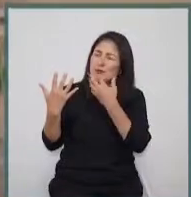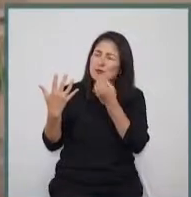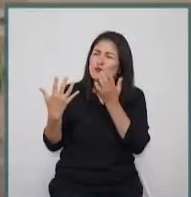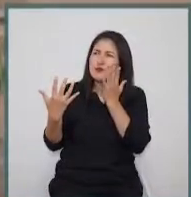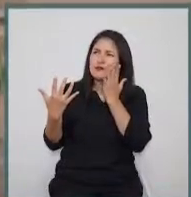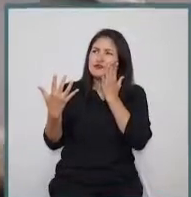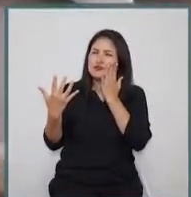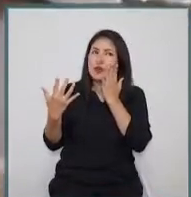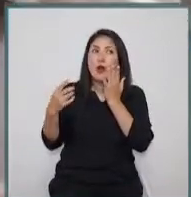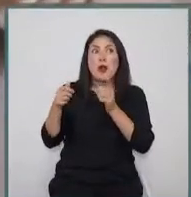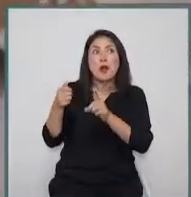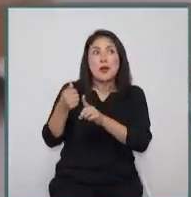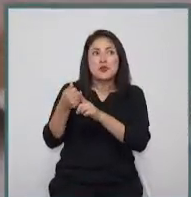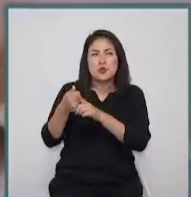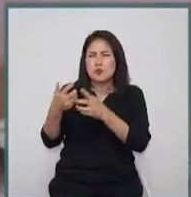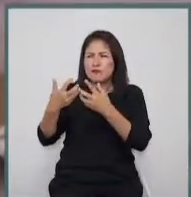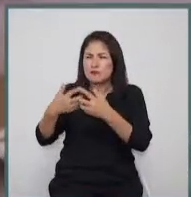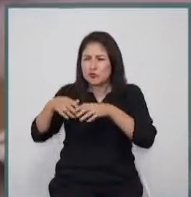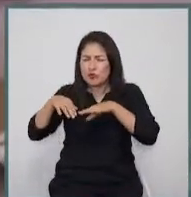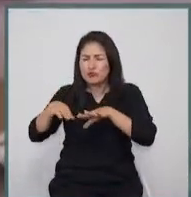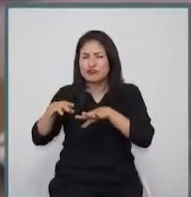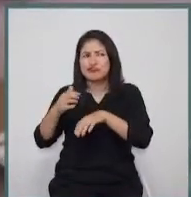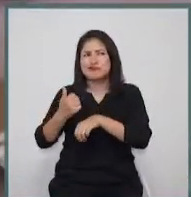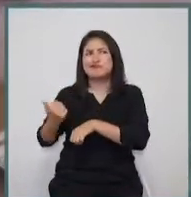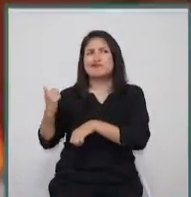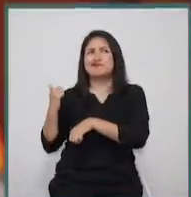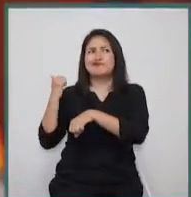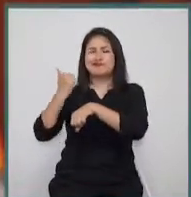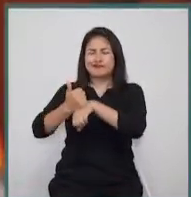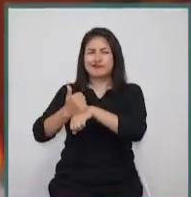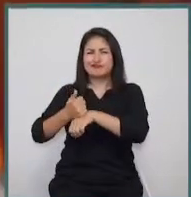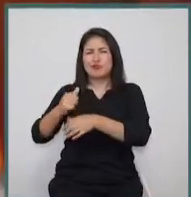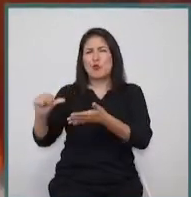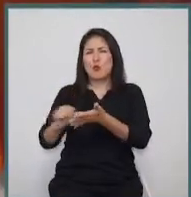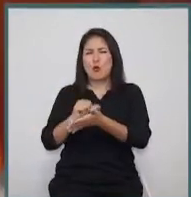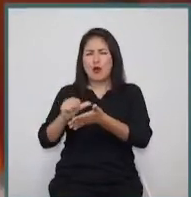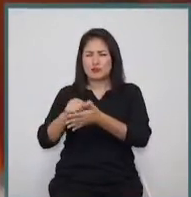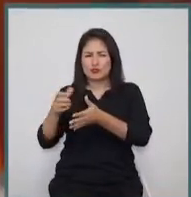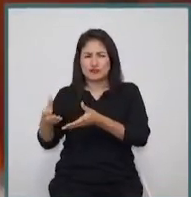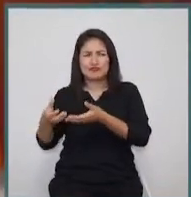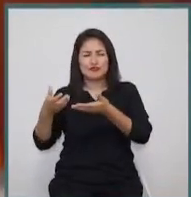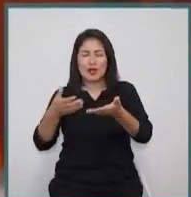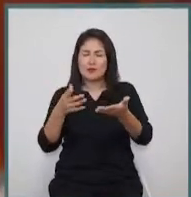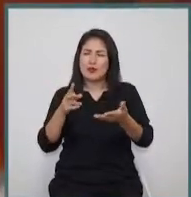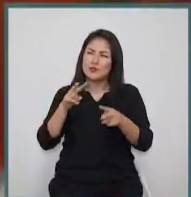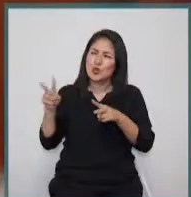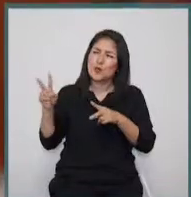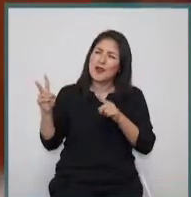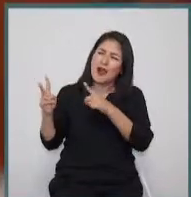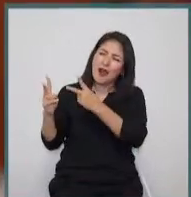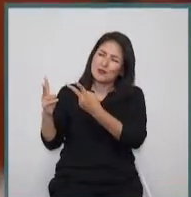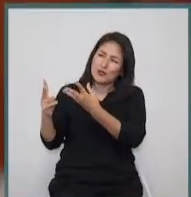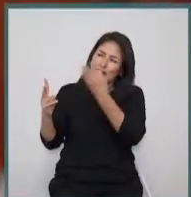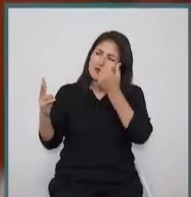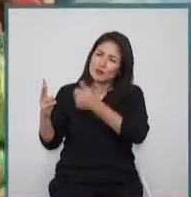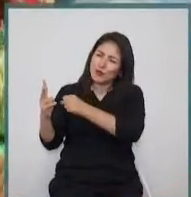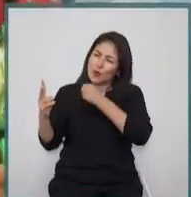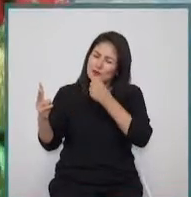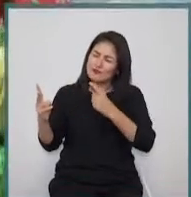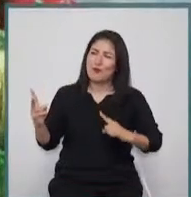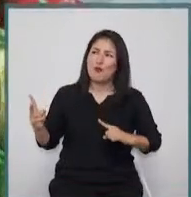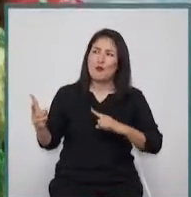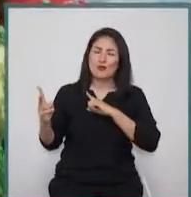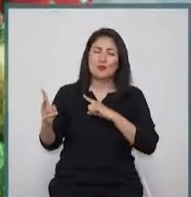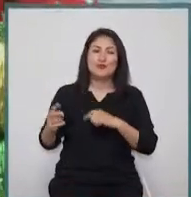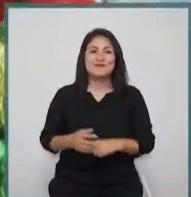utilizaban y ahora ellos son los dueños y señores artistas que fabrican estas máscaras. Qué orgullo haberlos entrevistado.